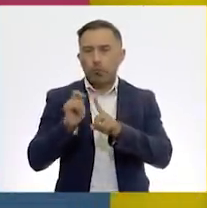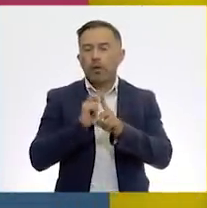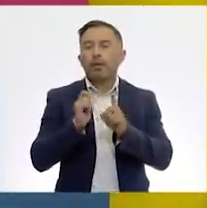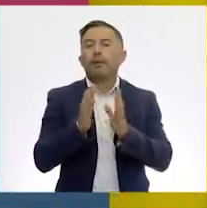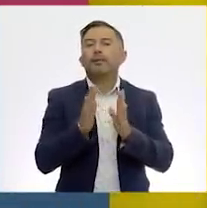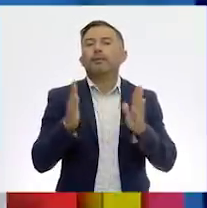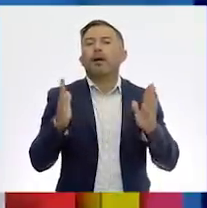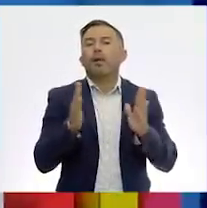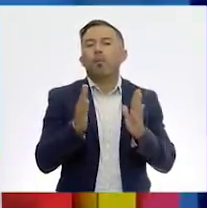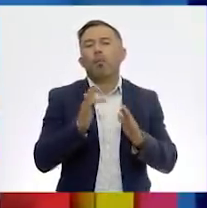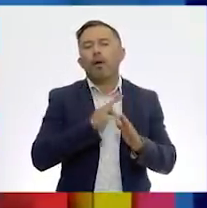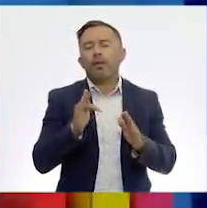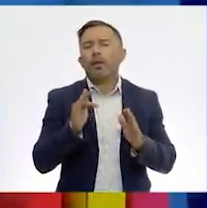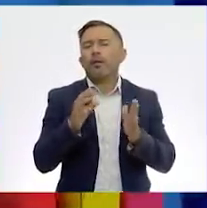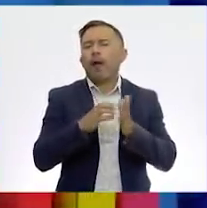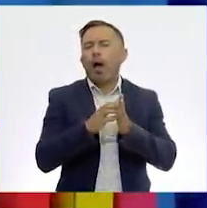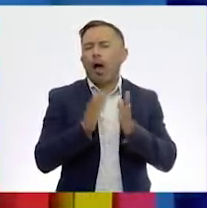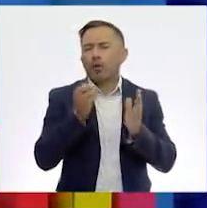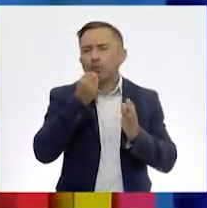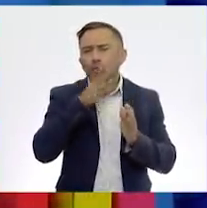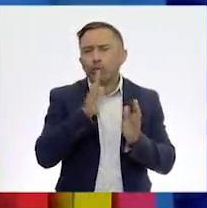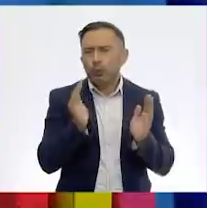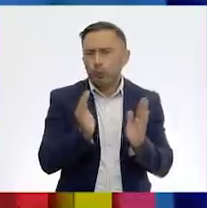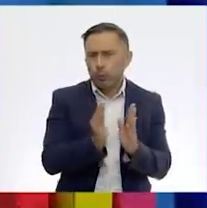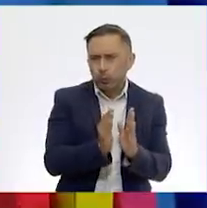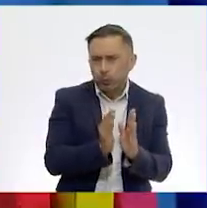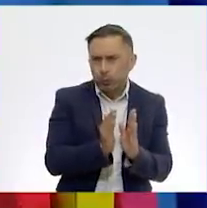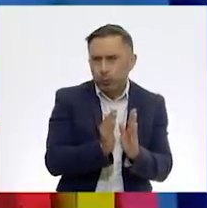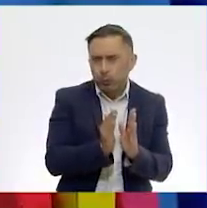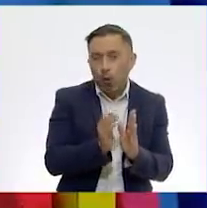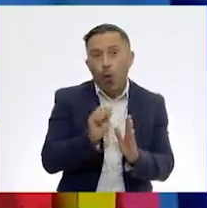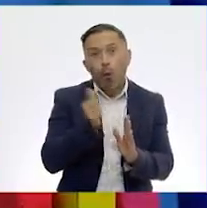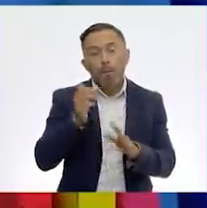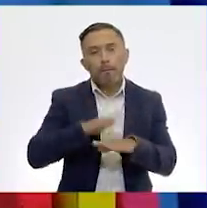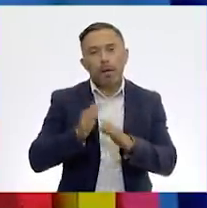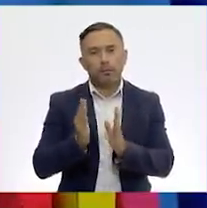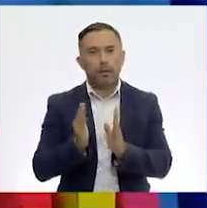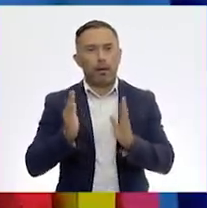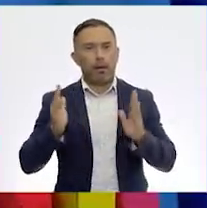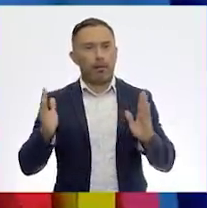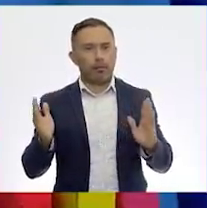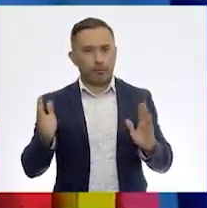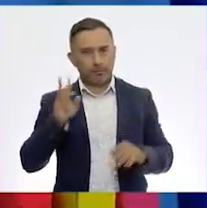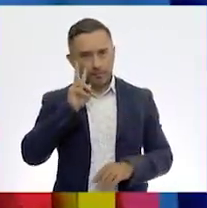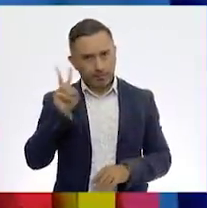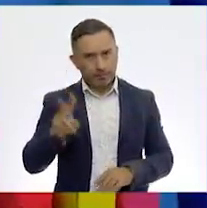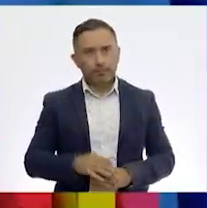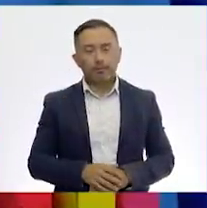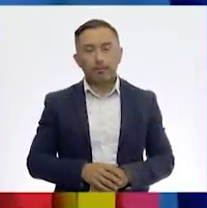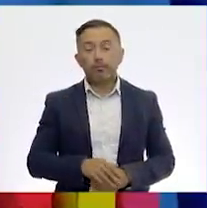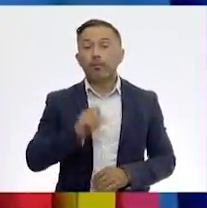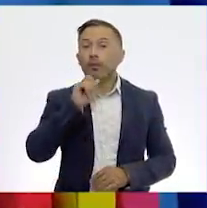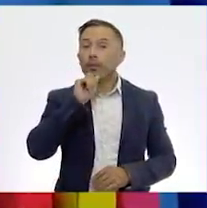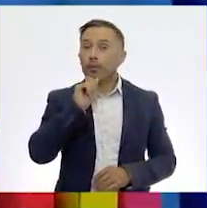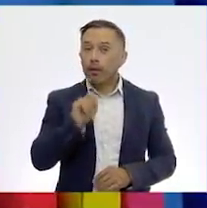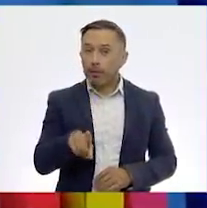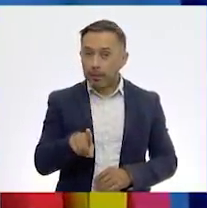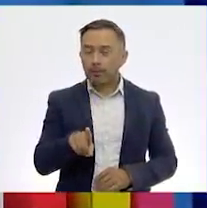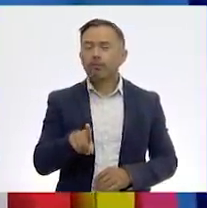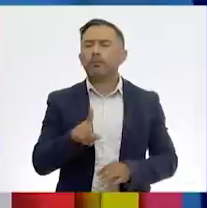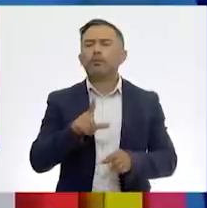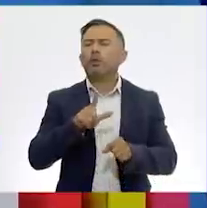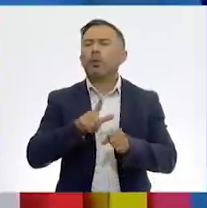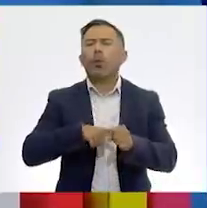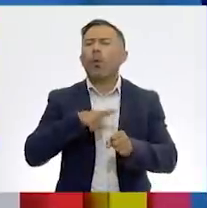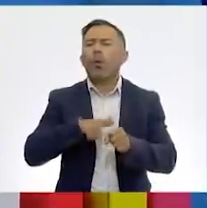ello necesitamos cajas desde muy pequeñas hasta dimensiones más grandes. También vamos a hablar un poco sobre el color